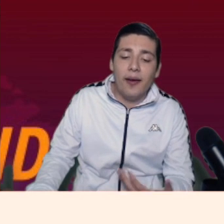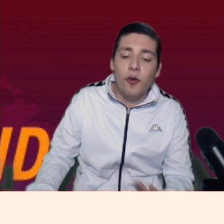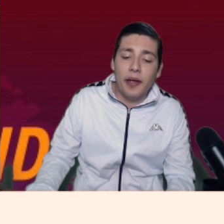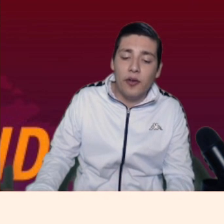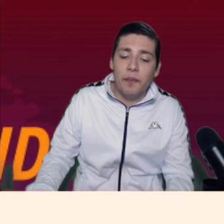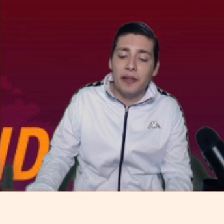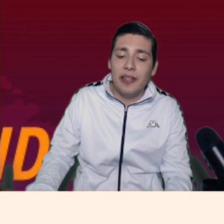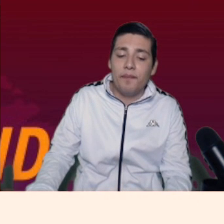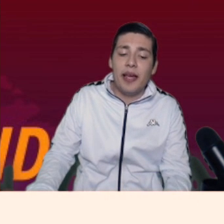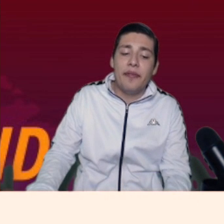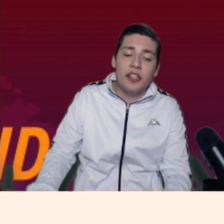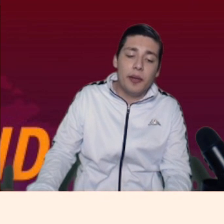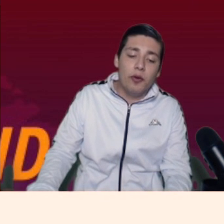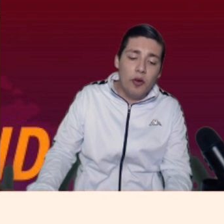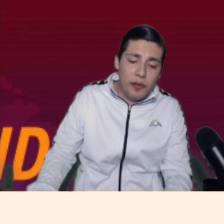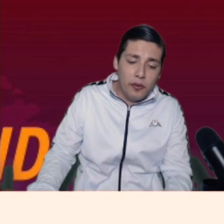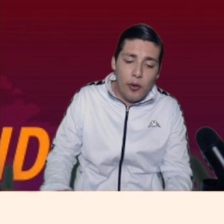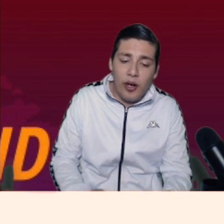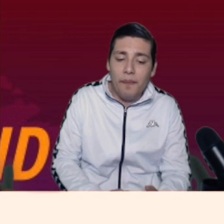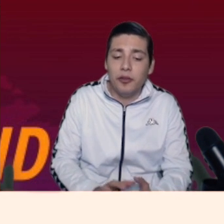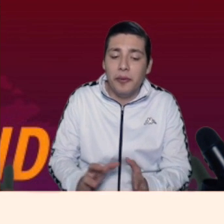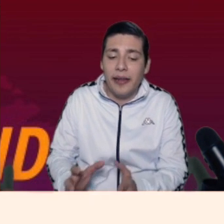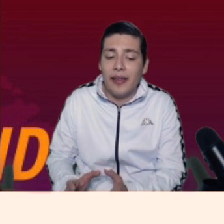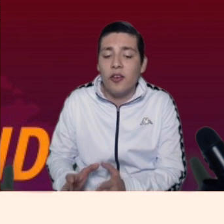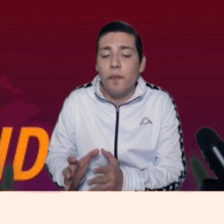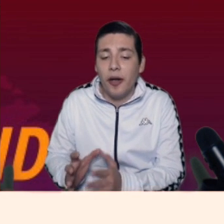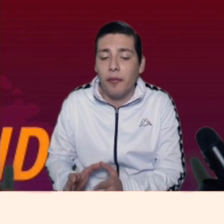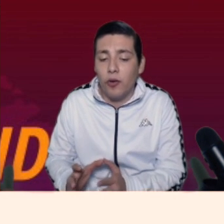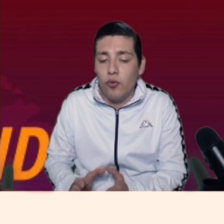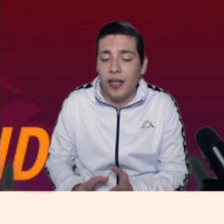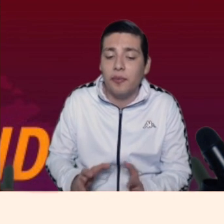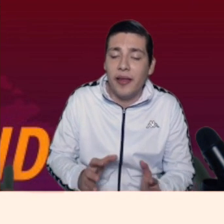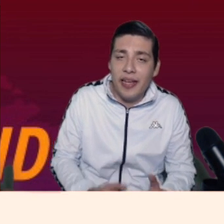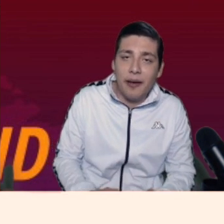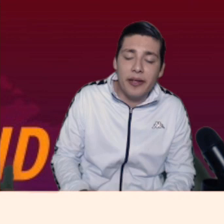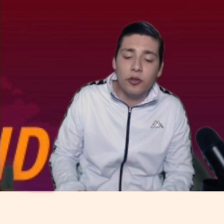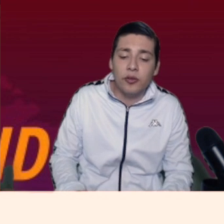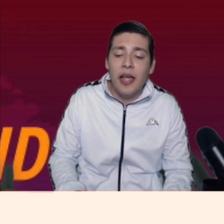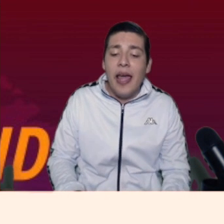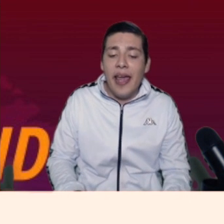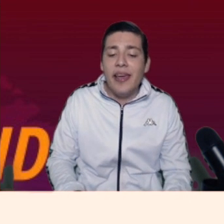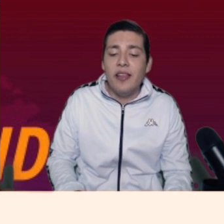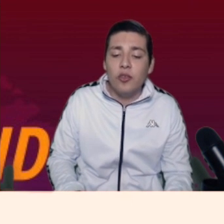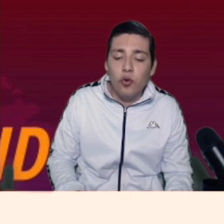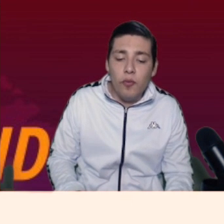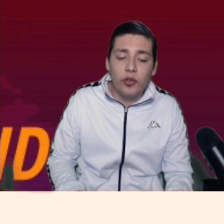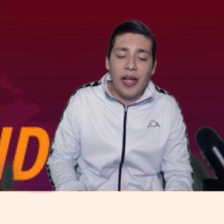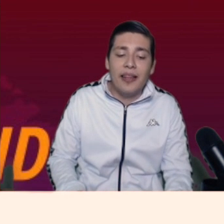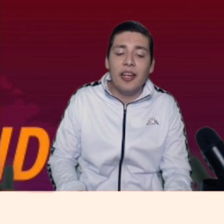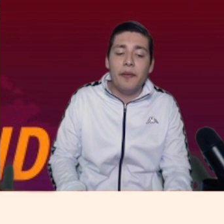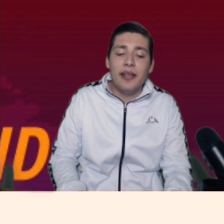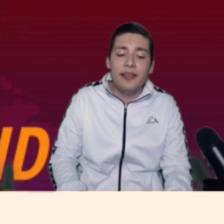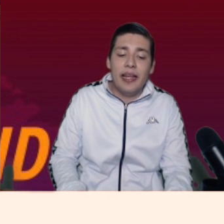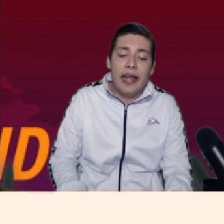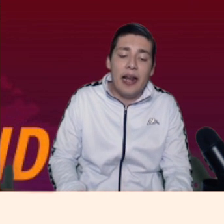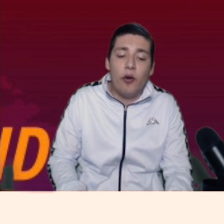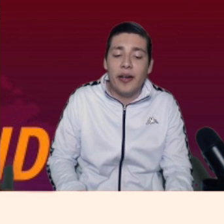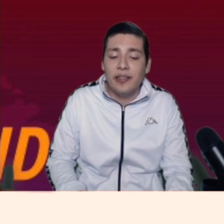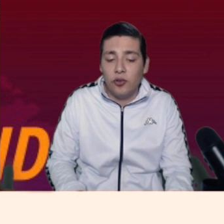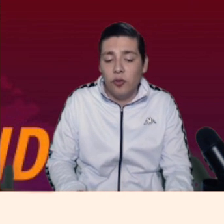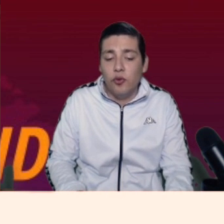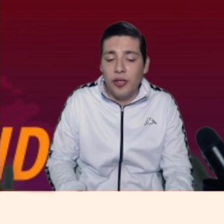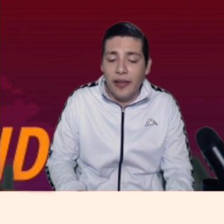reforma dará al gobierno del presidente Andrés Manuel López Obrador la posibilidad de comprar vacunas, medicamentos e insumos a través de